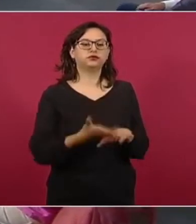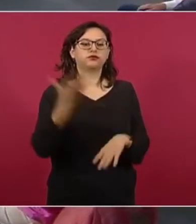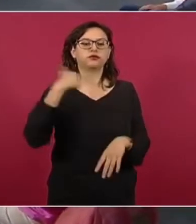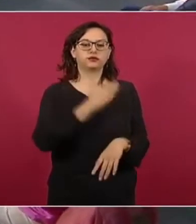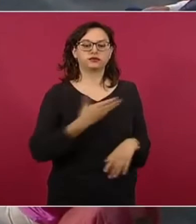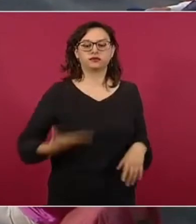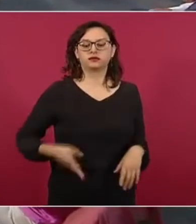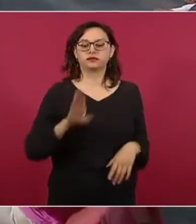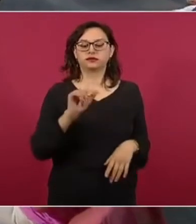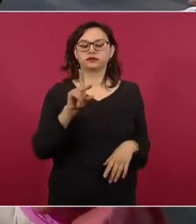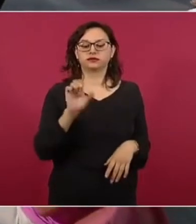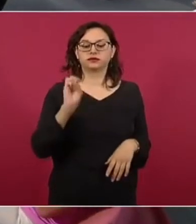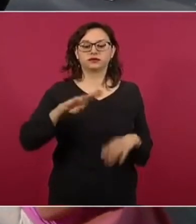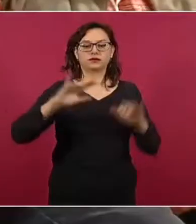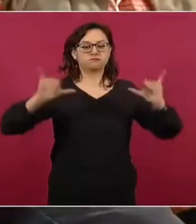Gracias.